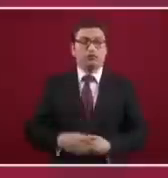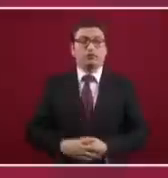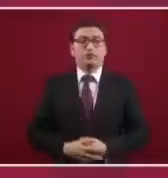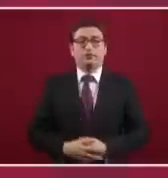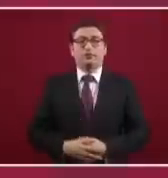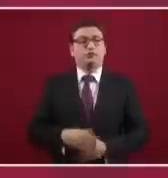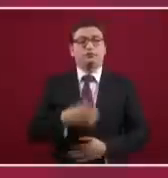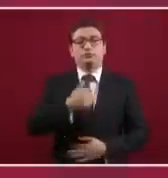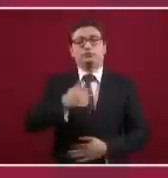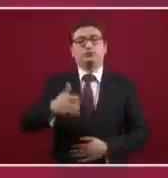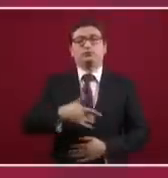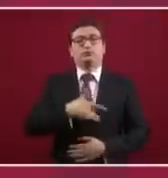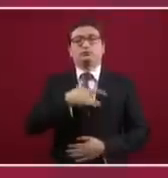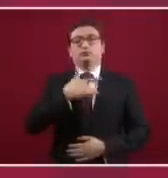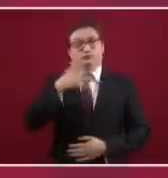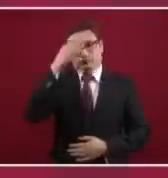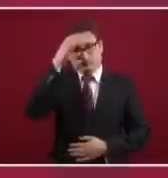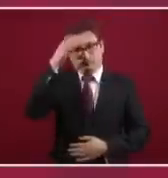conciencia